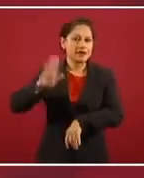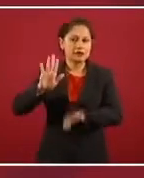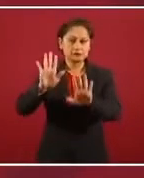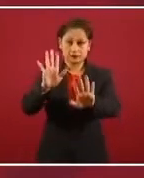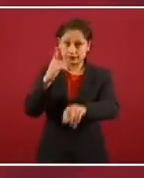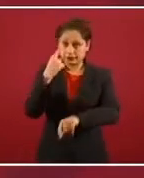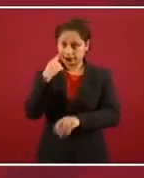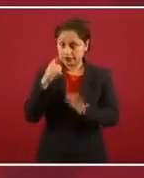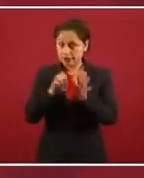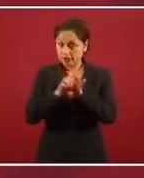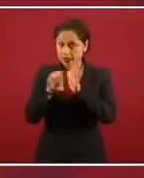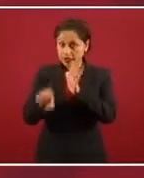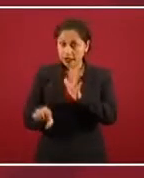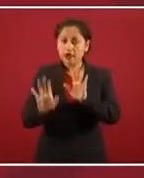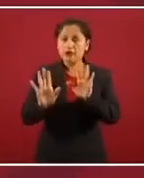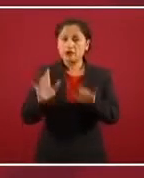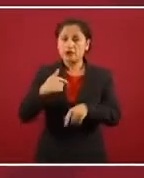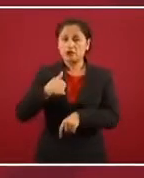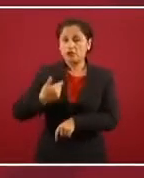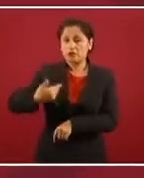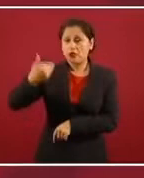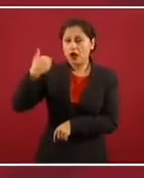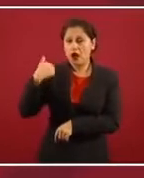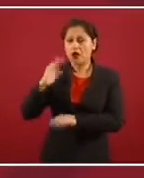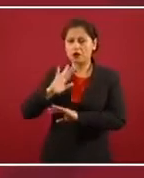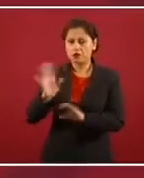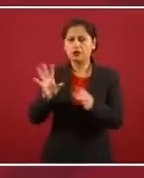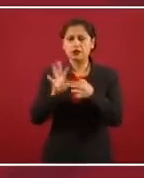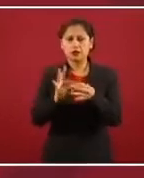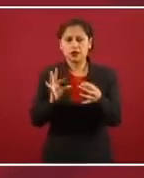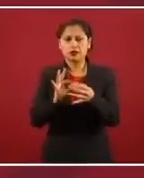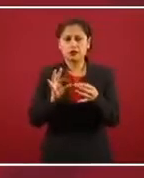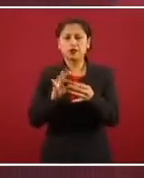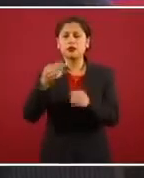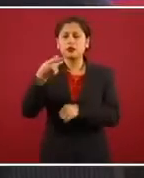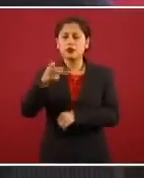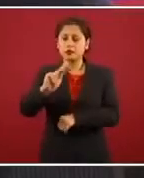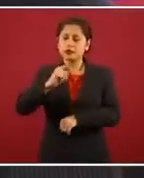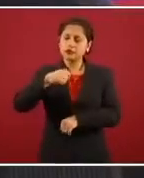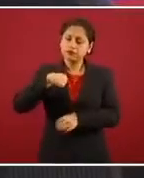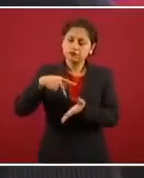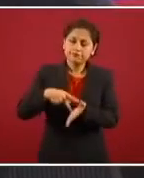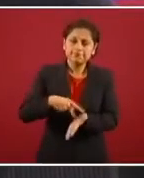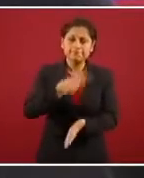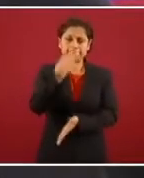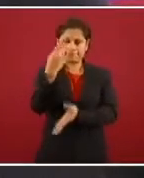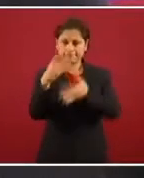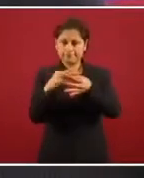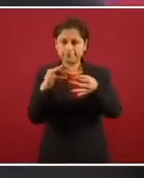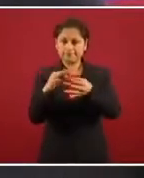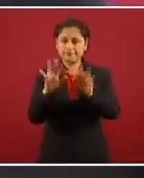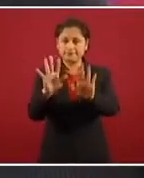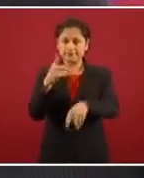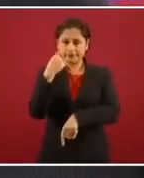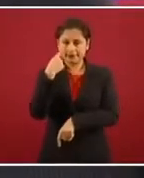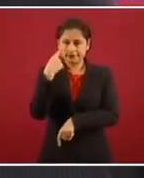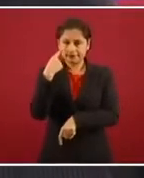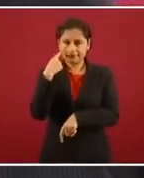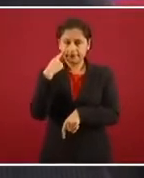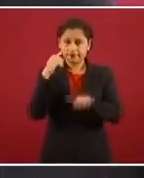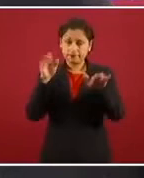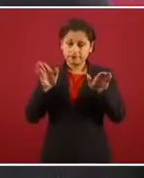ya lo expresé, lo repito, porque es muy ilustrativo. El aeropuerto de